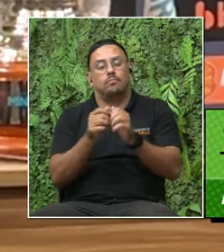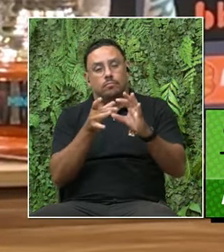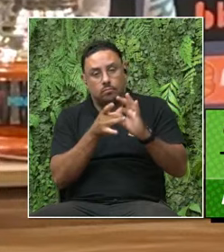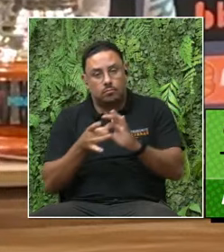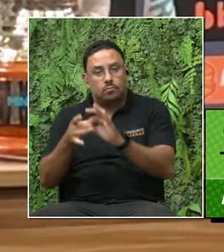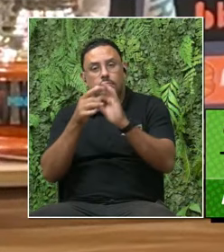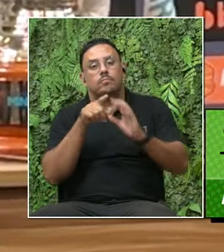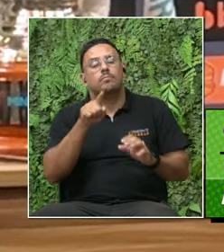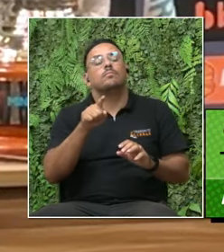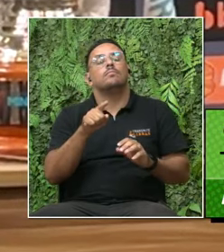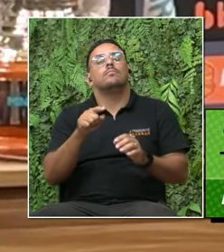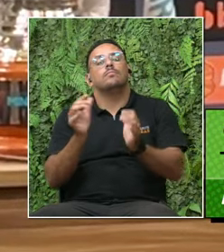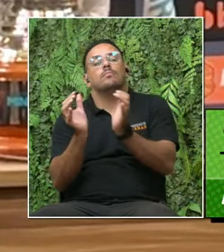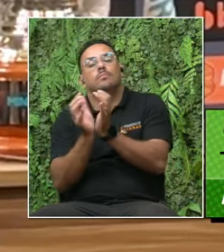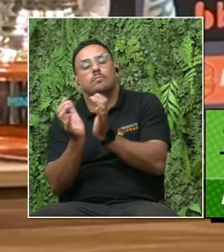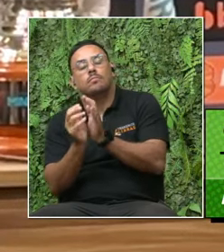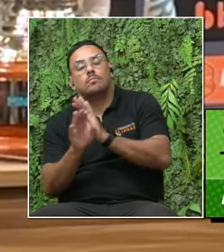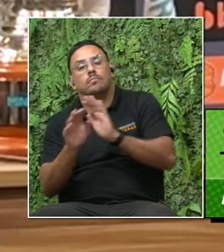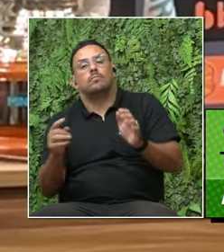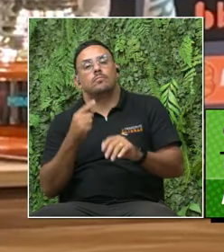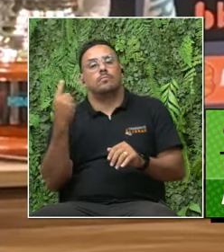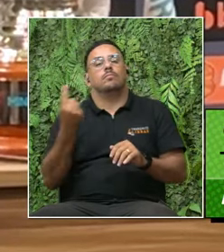equipo equipo